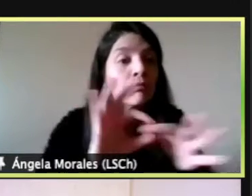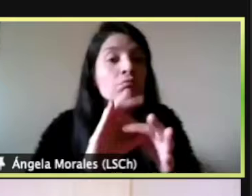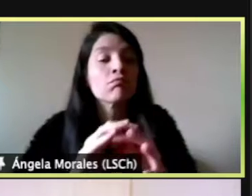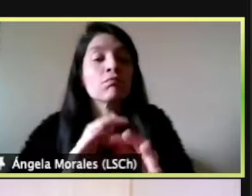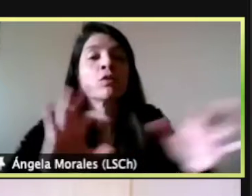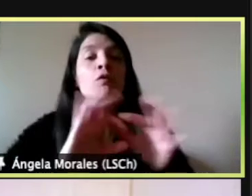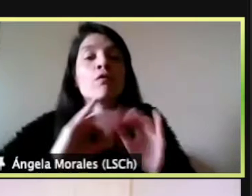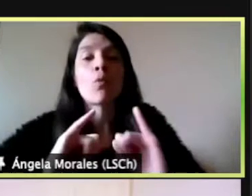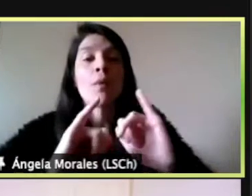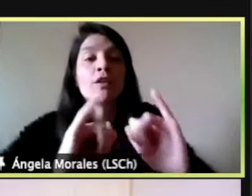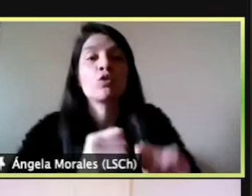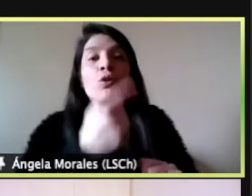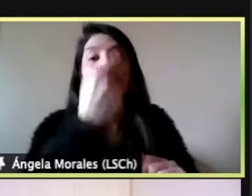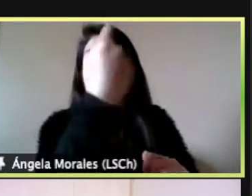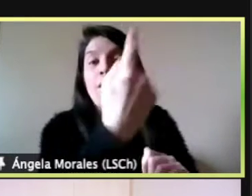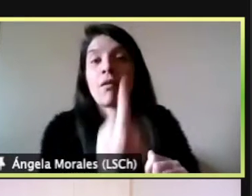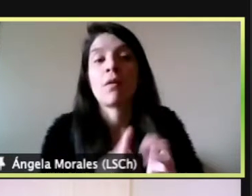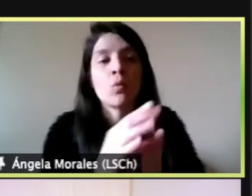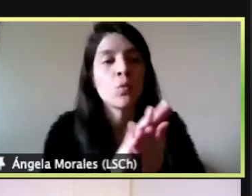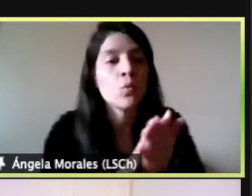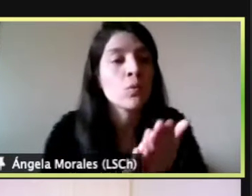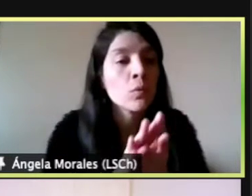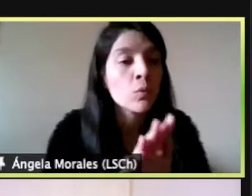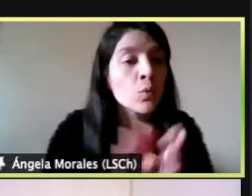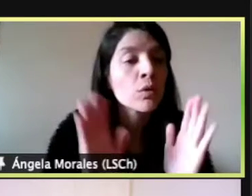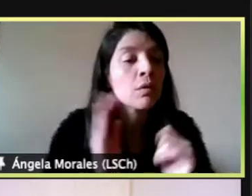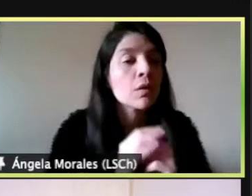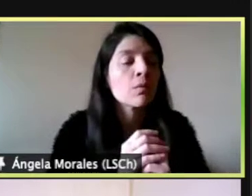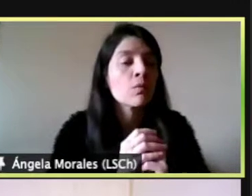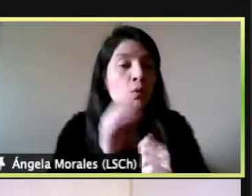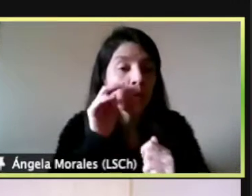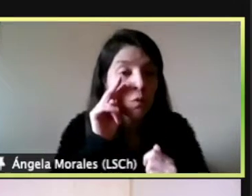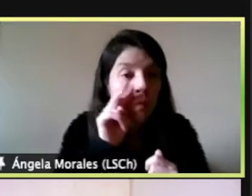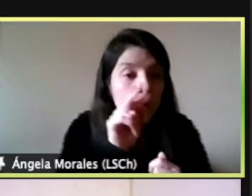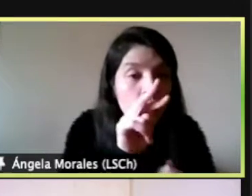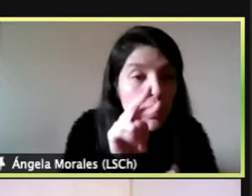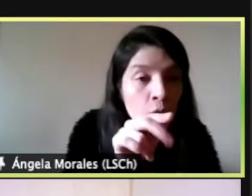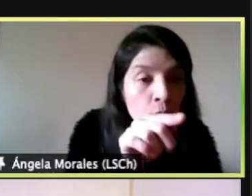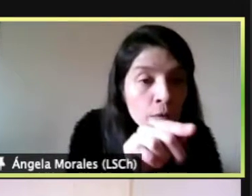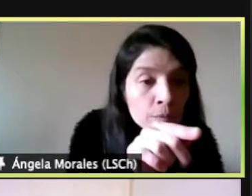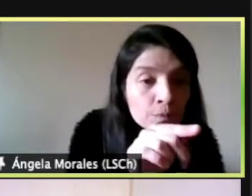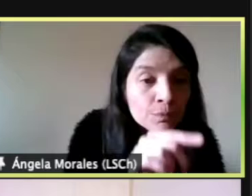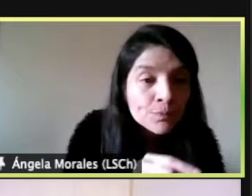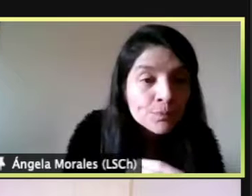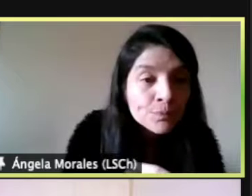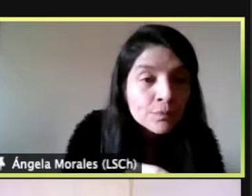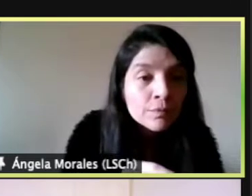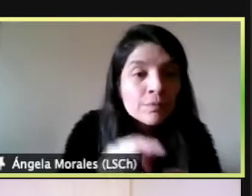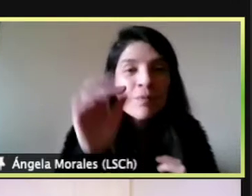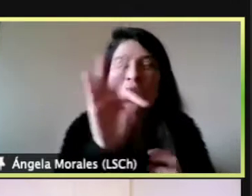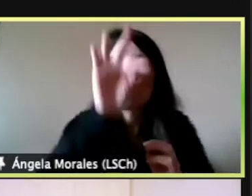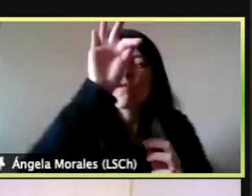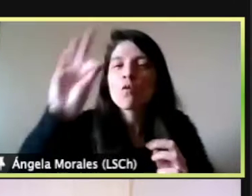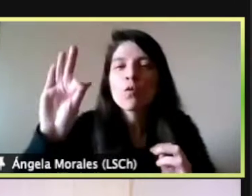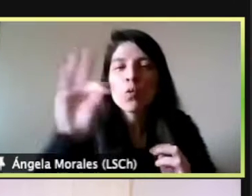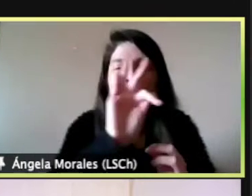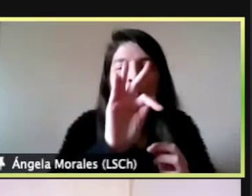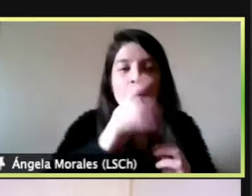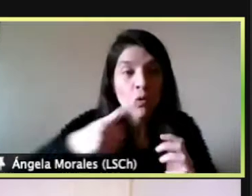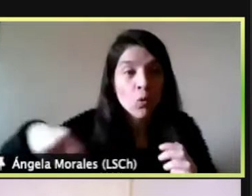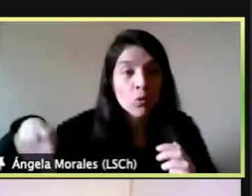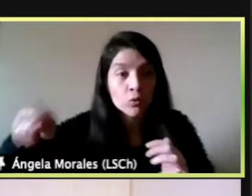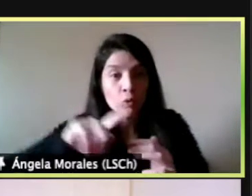que, eh, si se fijan acá, en cada uno de las fórmulas que estamos calculando acá, se hace